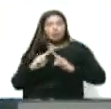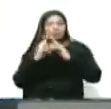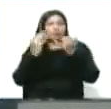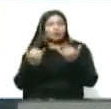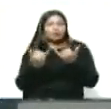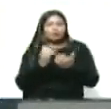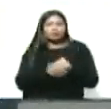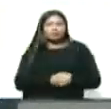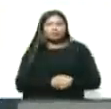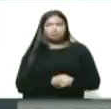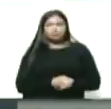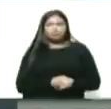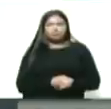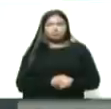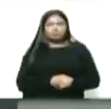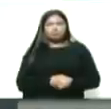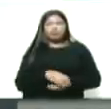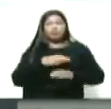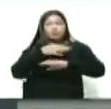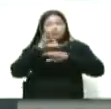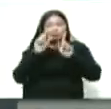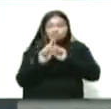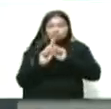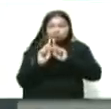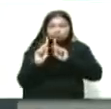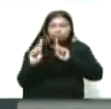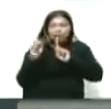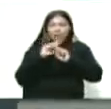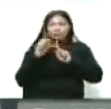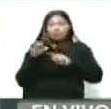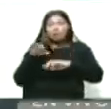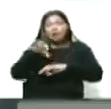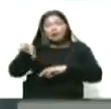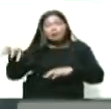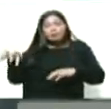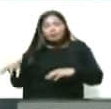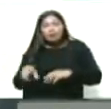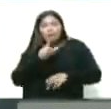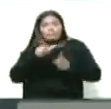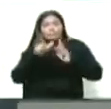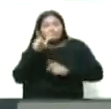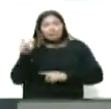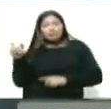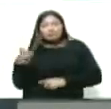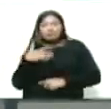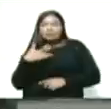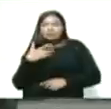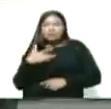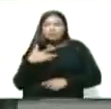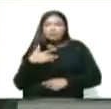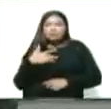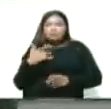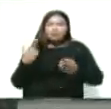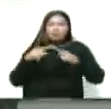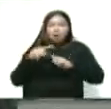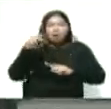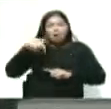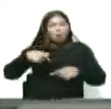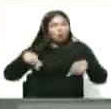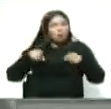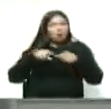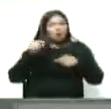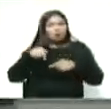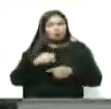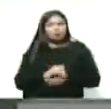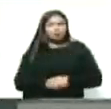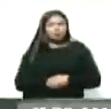encuentran, en municipios apartados de sus estados, y la gente se siente en este sentido como hoy, acá